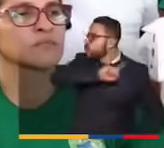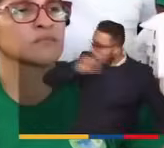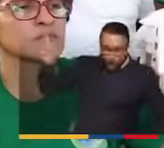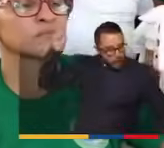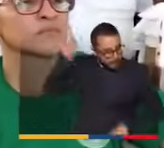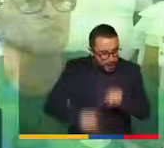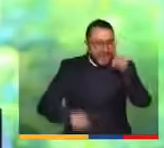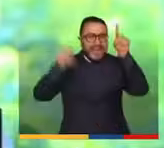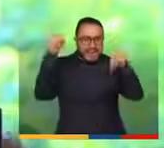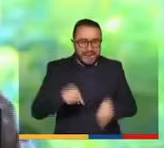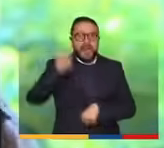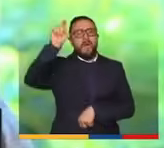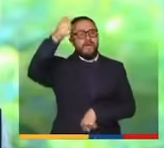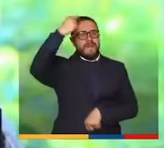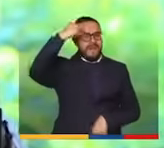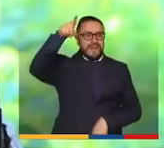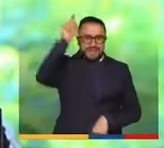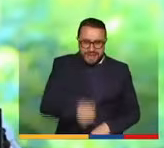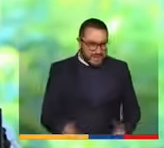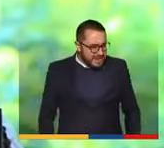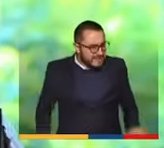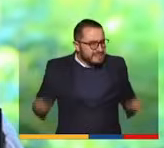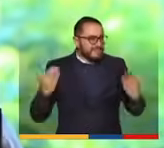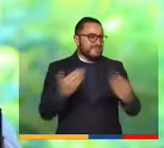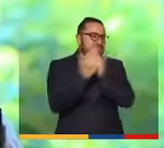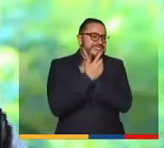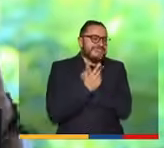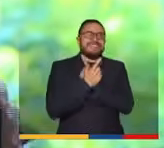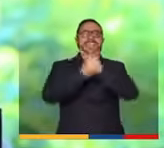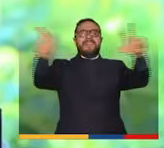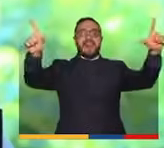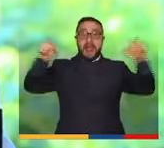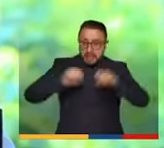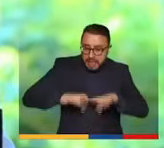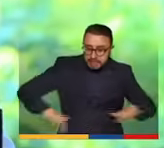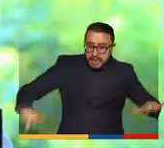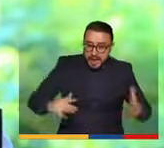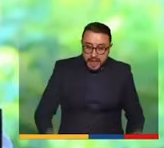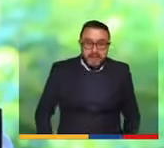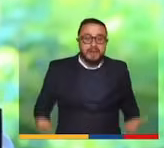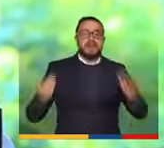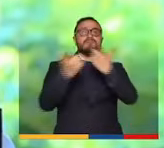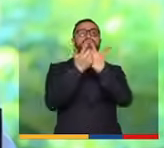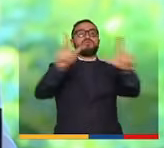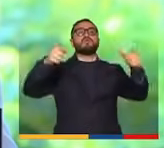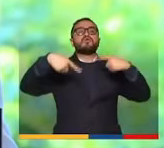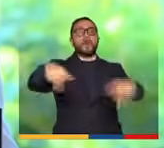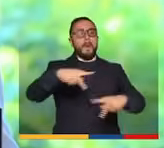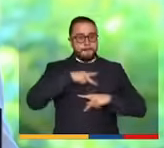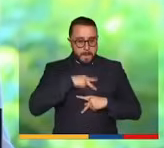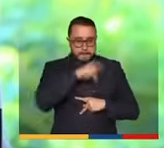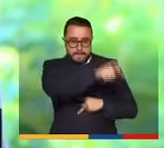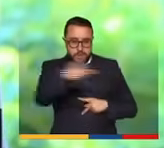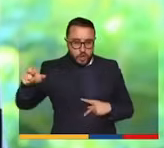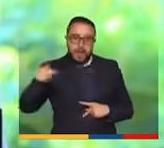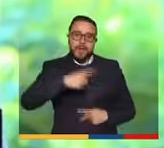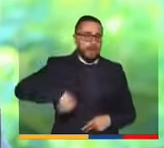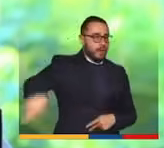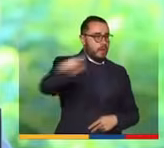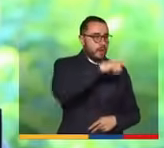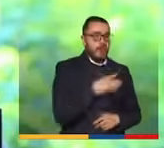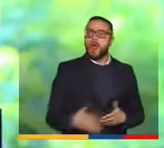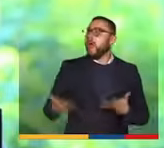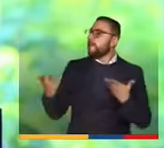Este gobierno debe liberar la tierra de Colombia para su propio pueblo. Por eso,